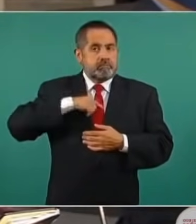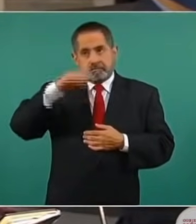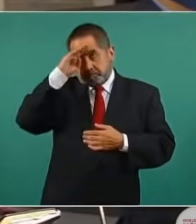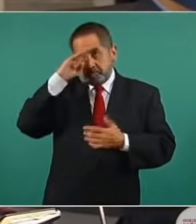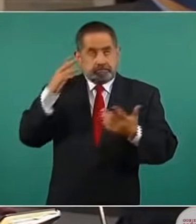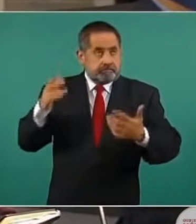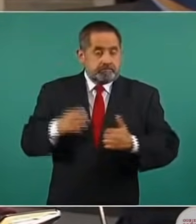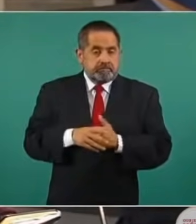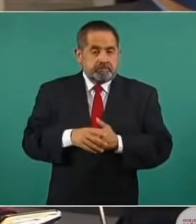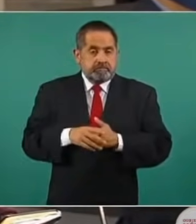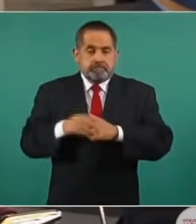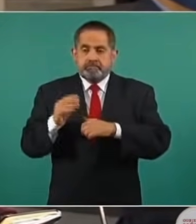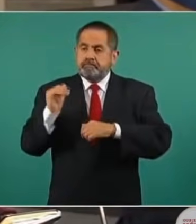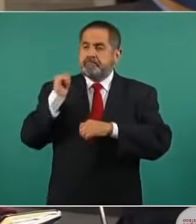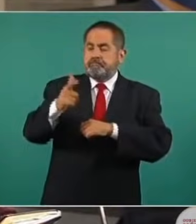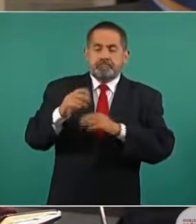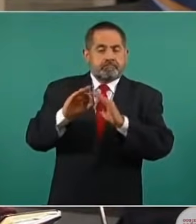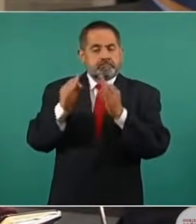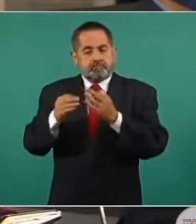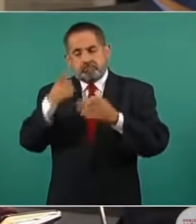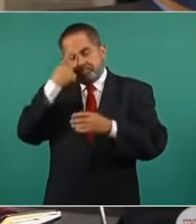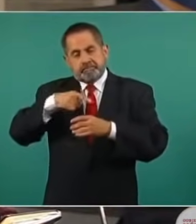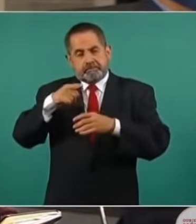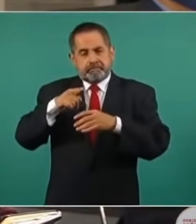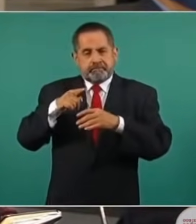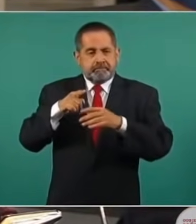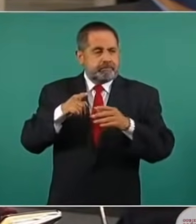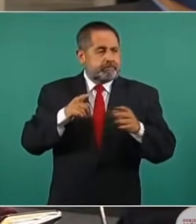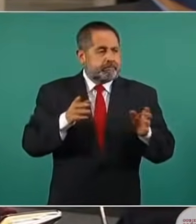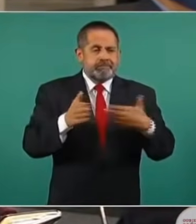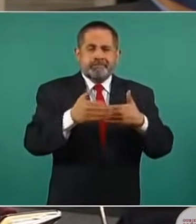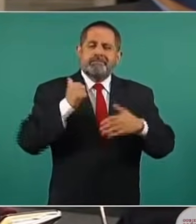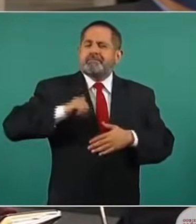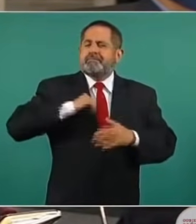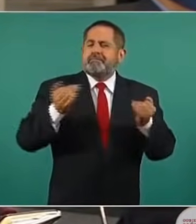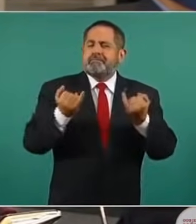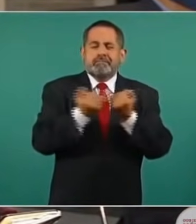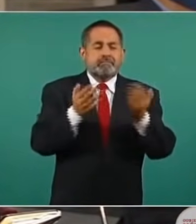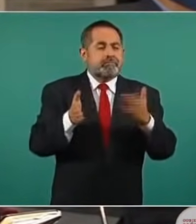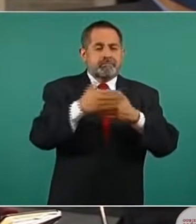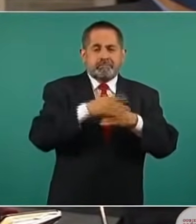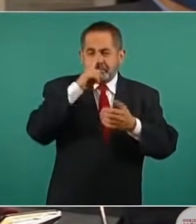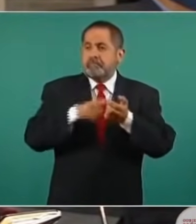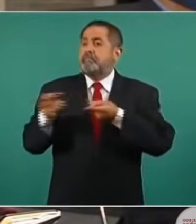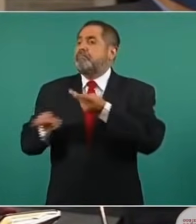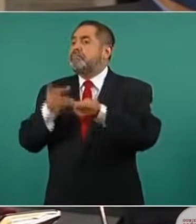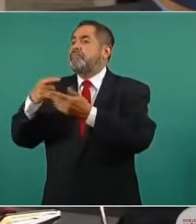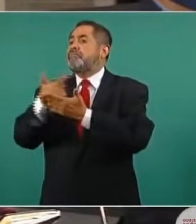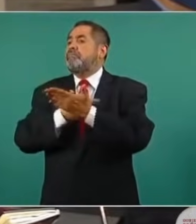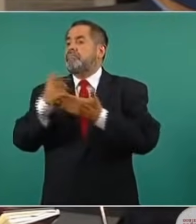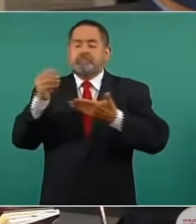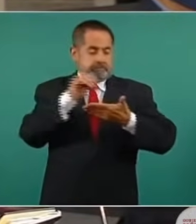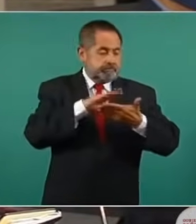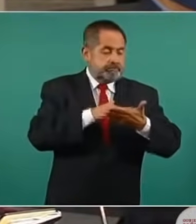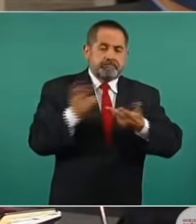puedan implantar alguna forma de hacer casillas, como se hacía antes en las consultas populares.